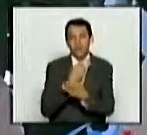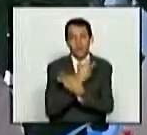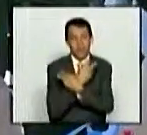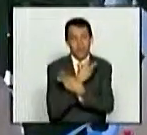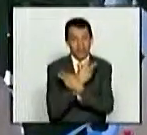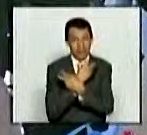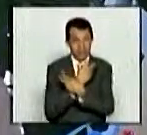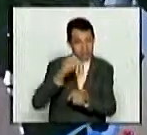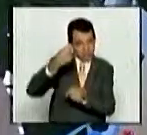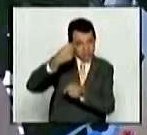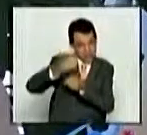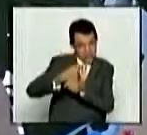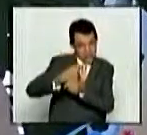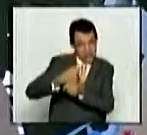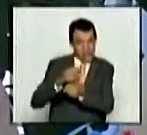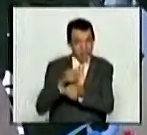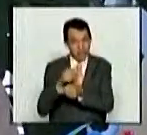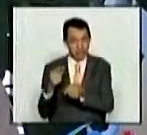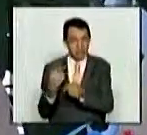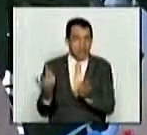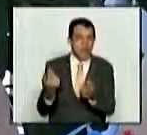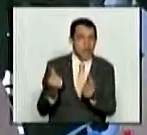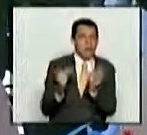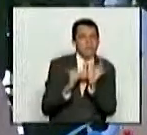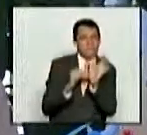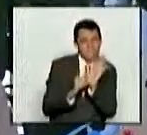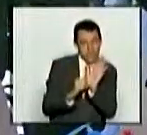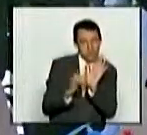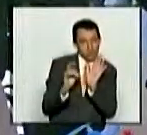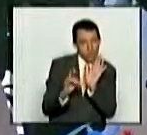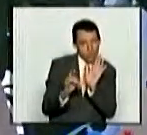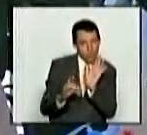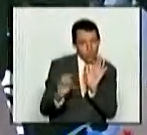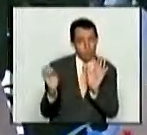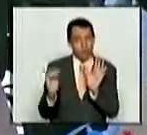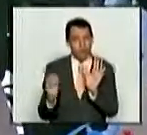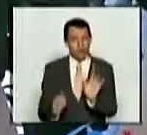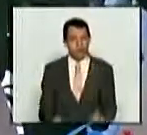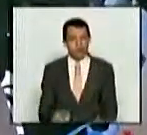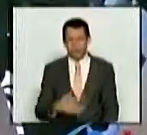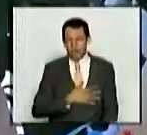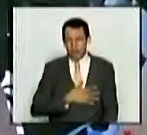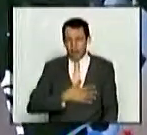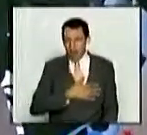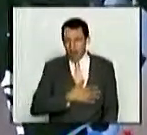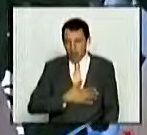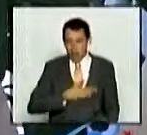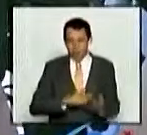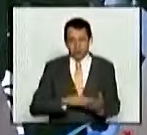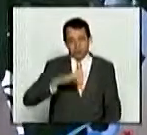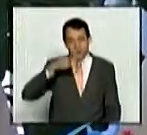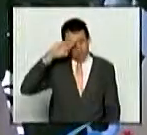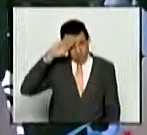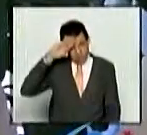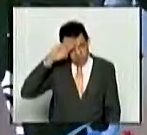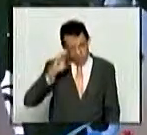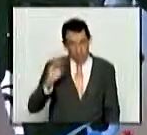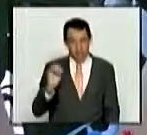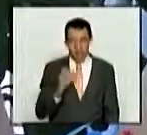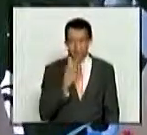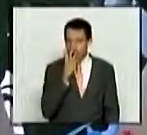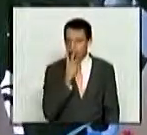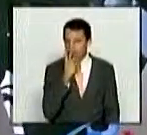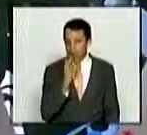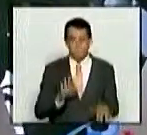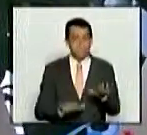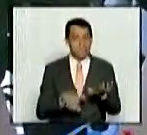lumbar, lado izquierdo de la cadera, experimentamos ardor, aumento de la temperatura en la pierna,